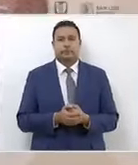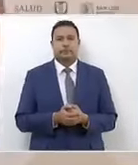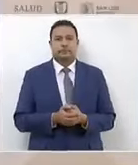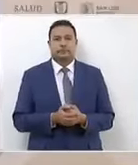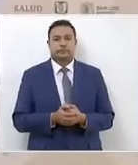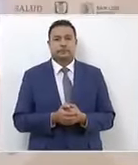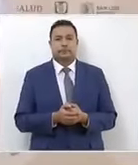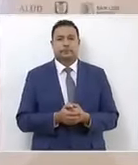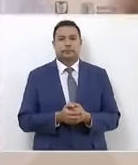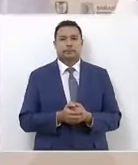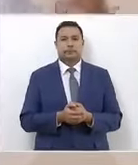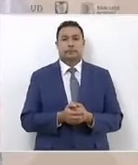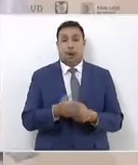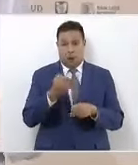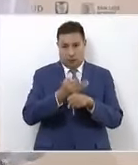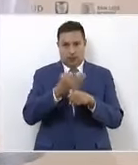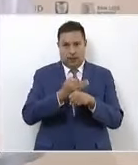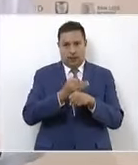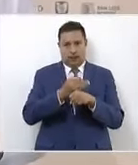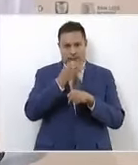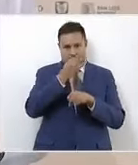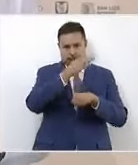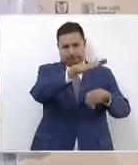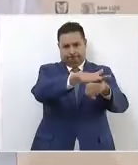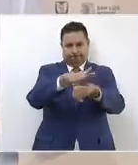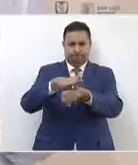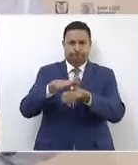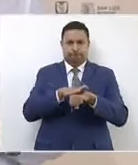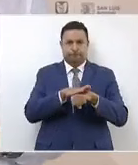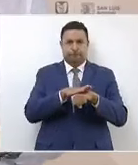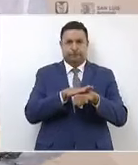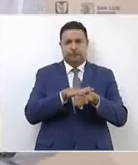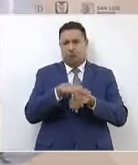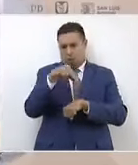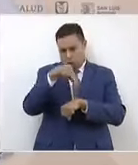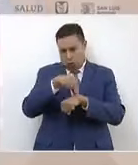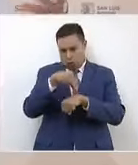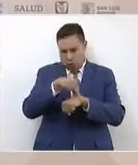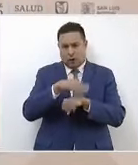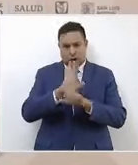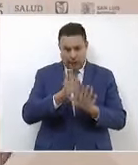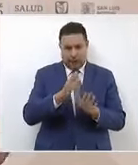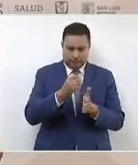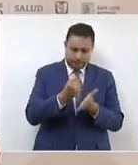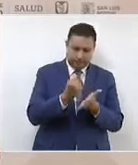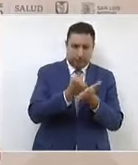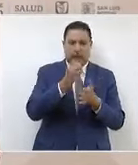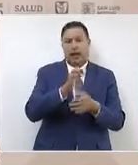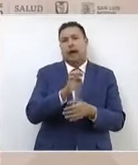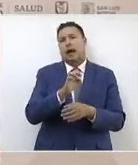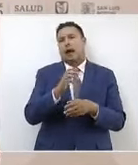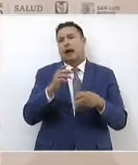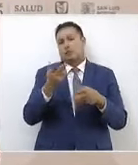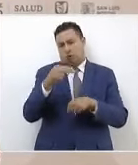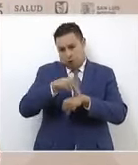estamos convocando a médicos generales, a especialistas,